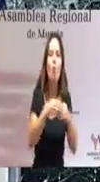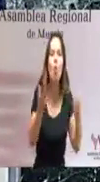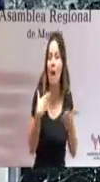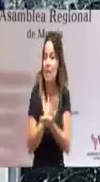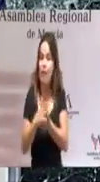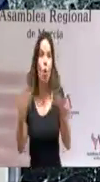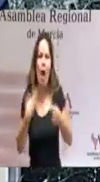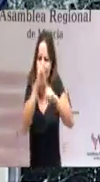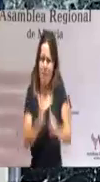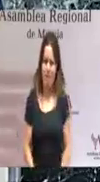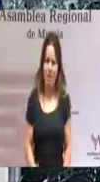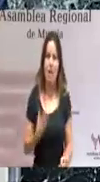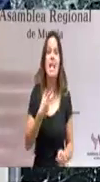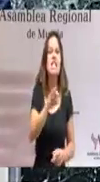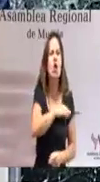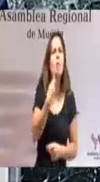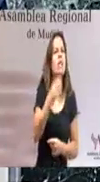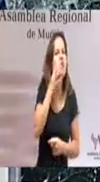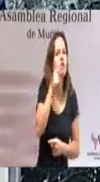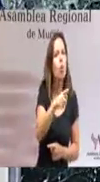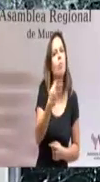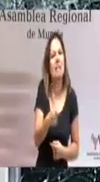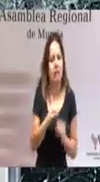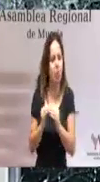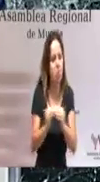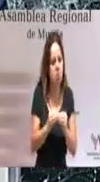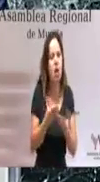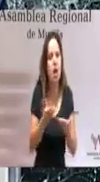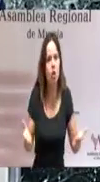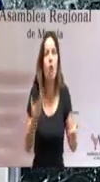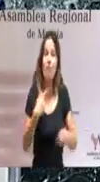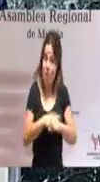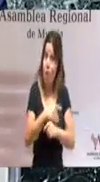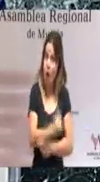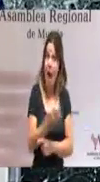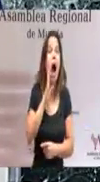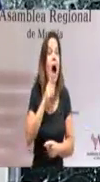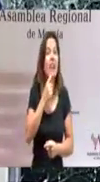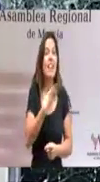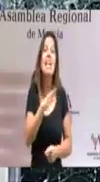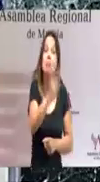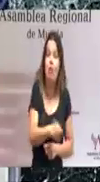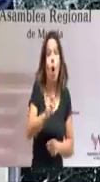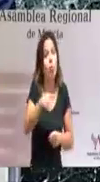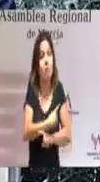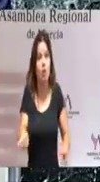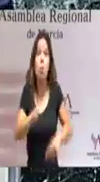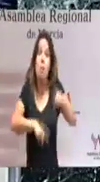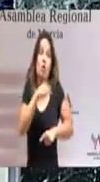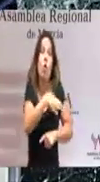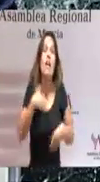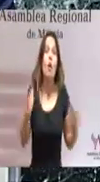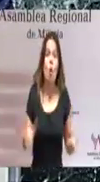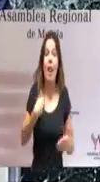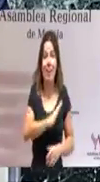separa. Señor presidente, sea de verdad un presidente conciliador, está a tiempo. Le he dicho antes, ser o no ser, usted sabrá lo que quiere ser.